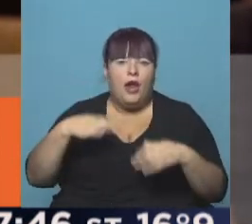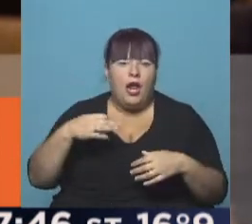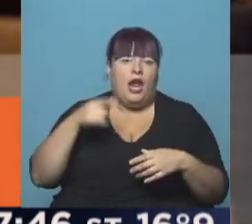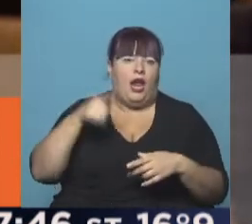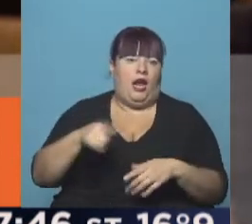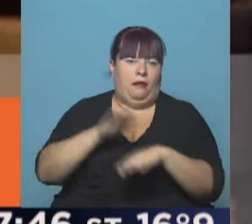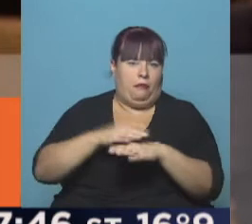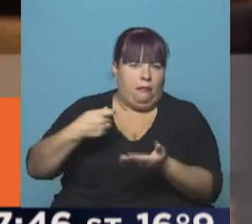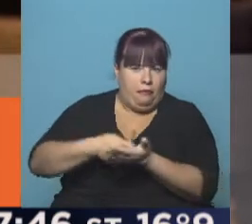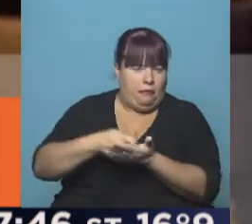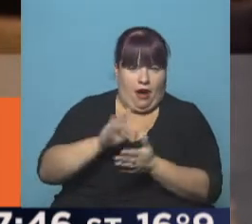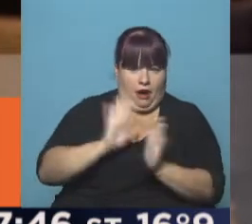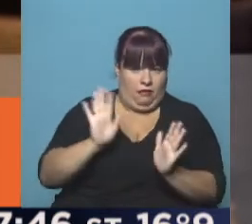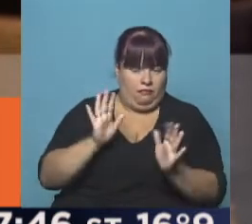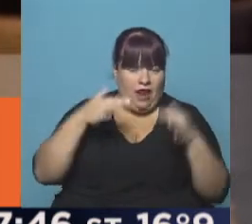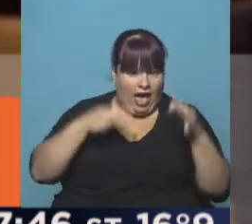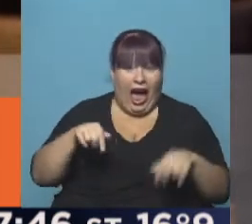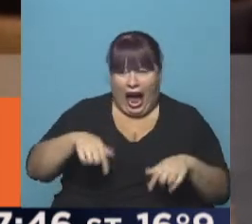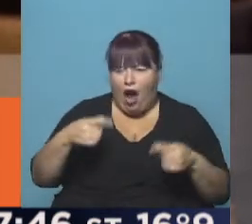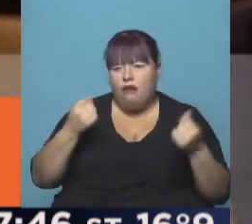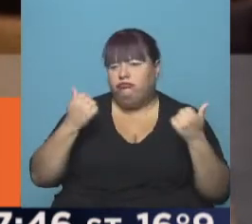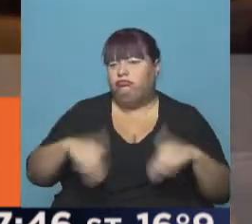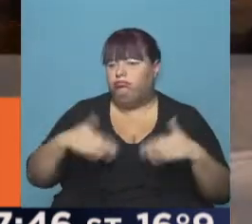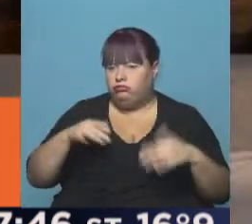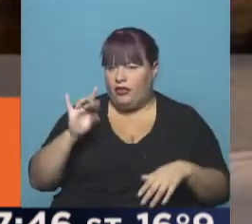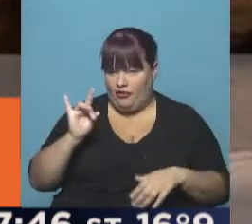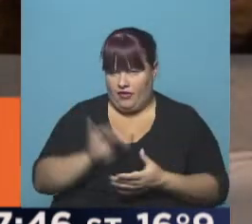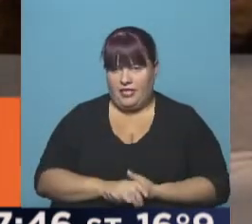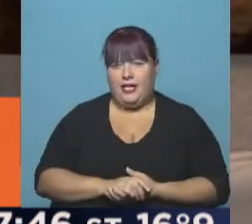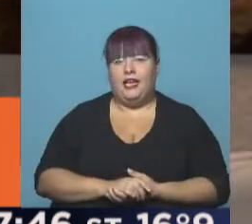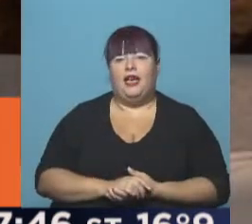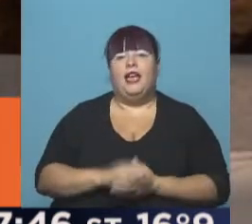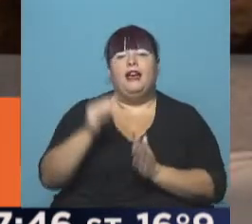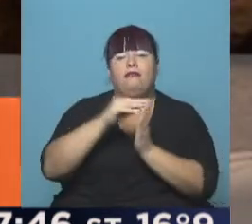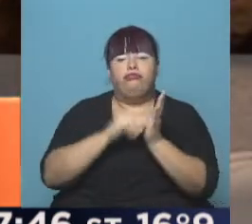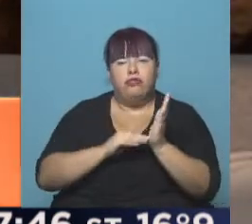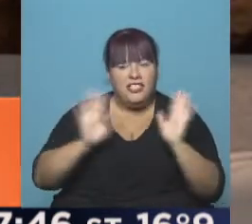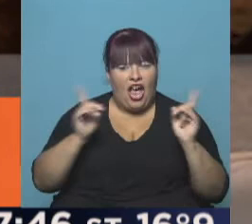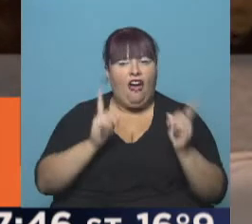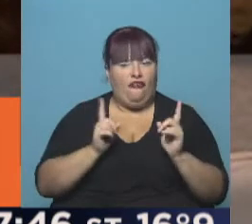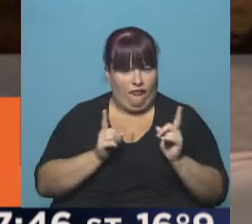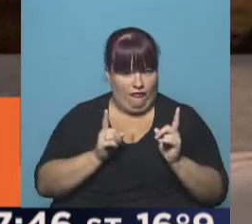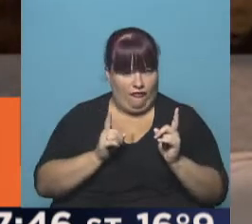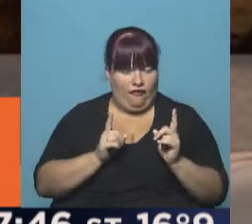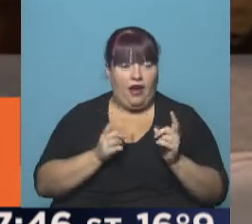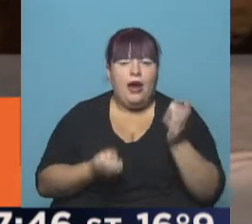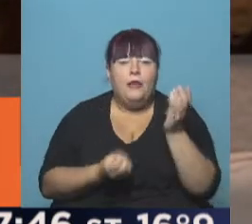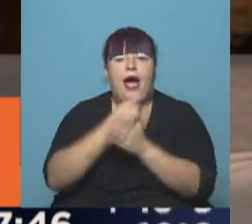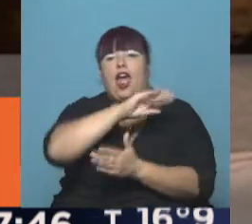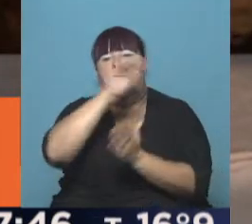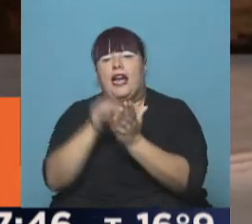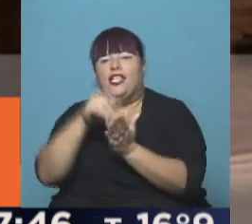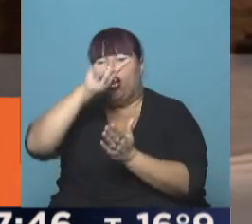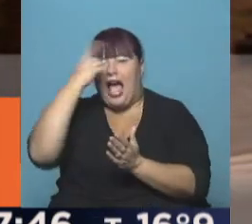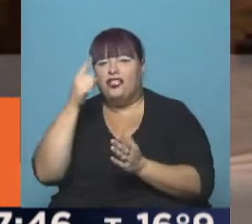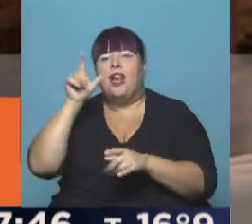este cargo que realmente a esta altura se hace muy difícil. Los padrones que ya rigen se mantienen y se crea un registro nacional